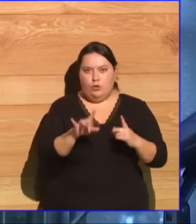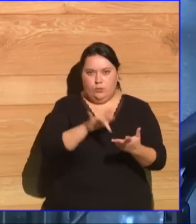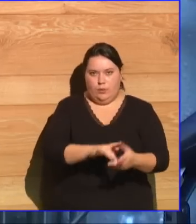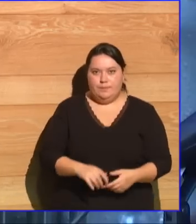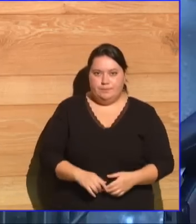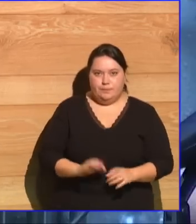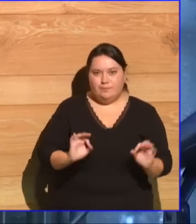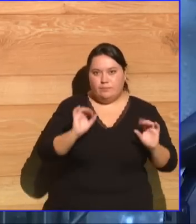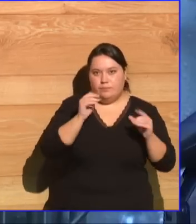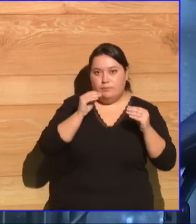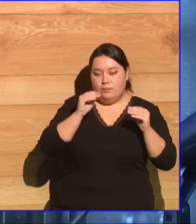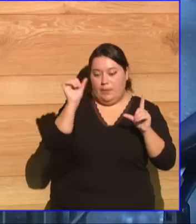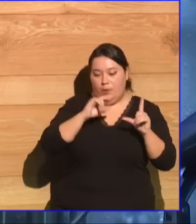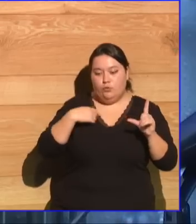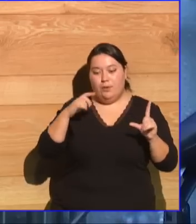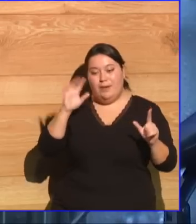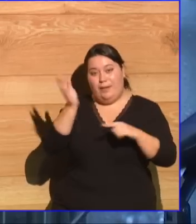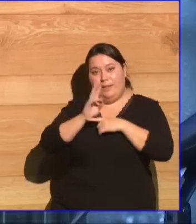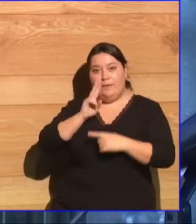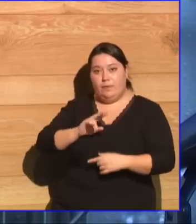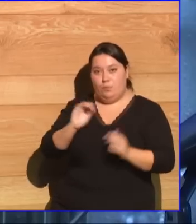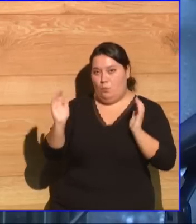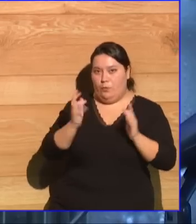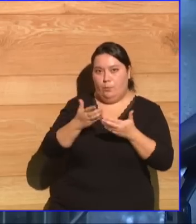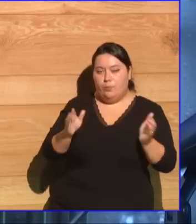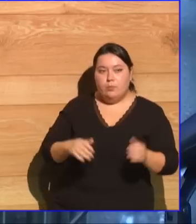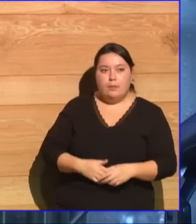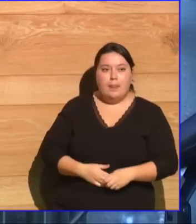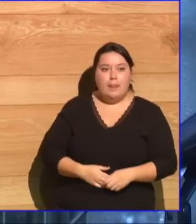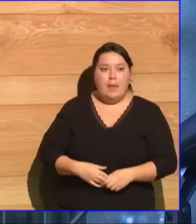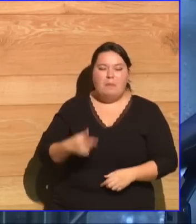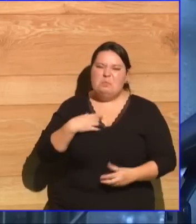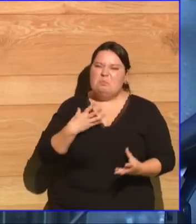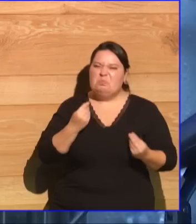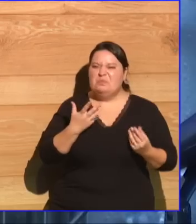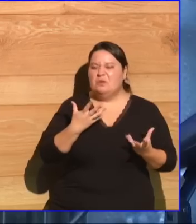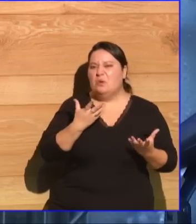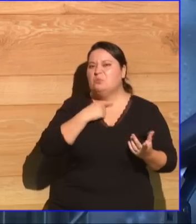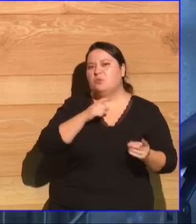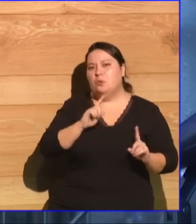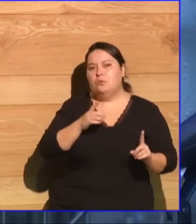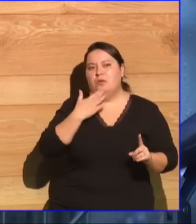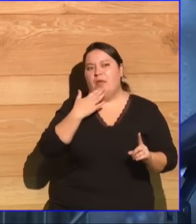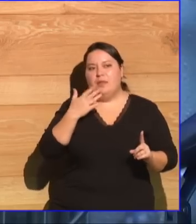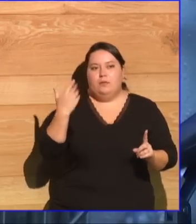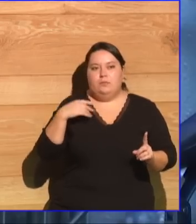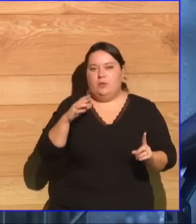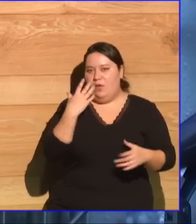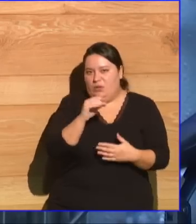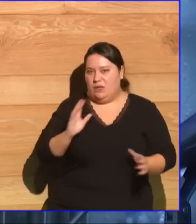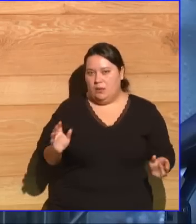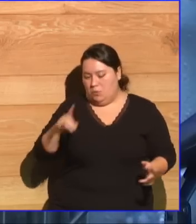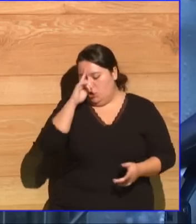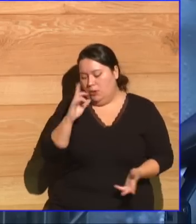y es que cuando la vi en el cine, cuando salió, no me entusiasmó mucho. Yo debería tener, yo qué sé, un adolescente,